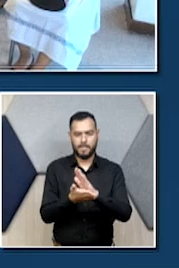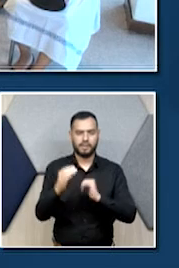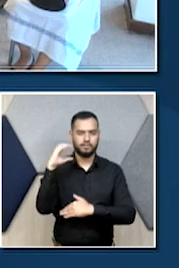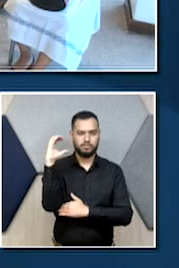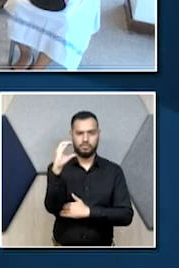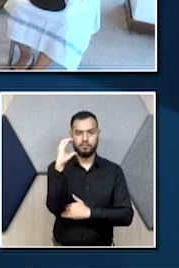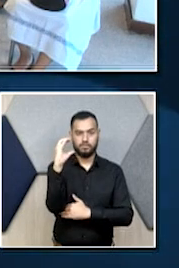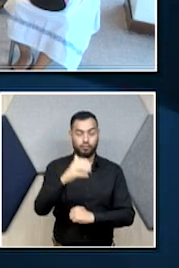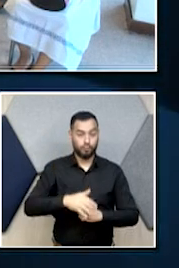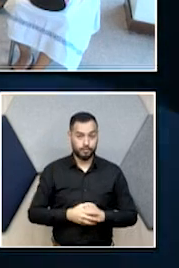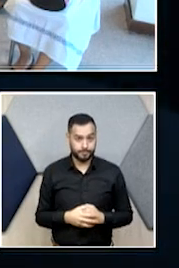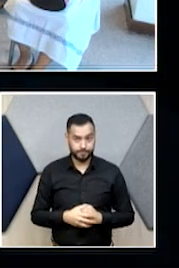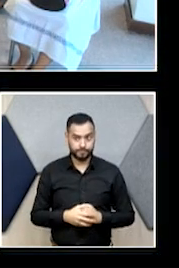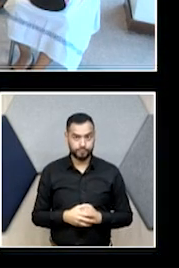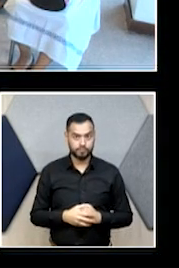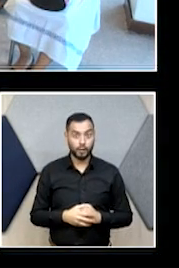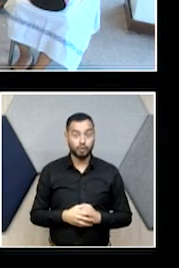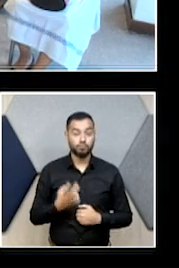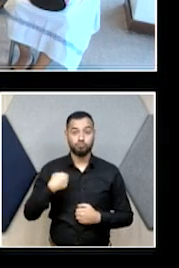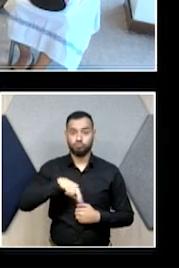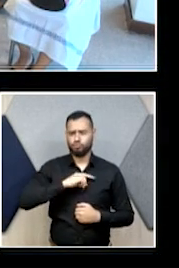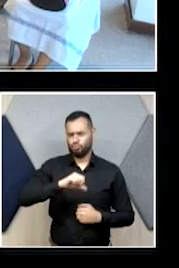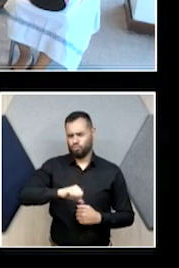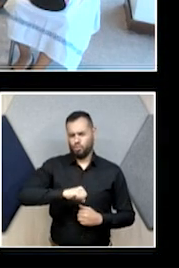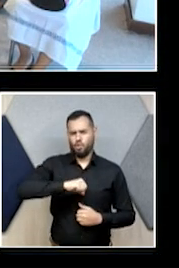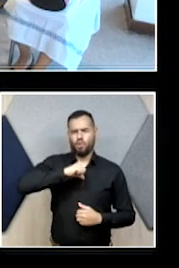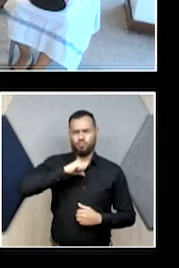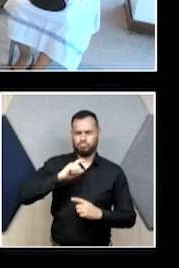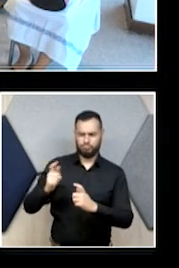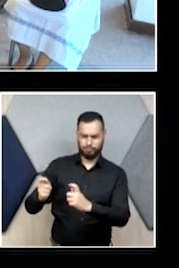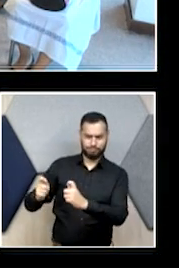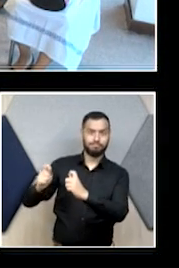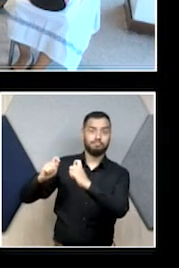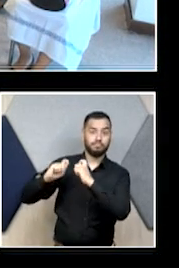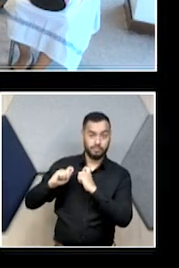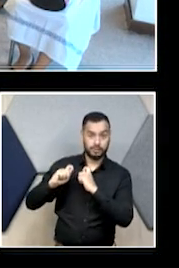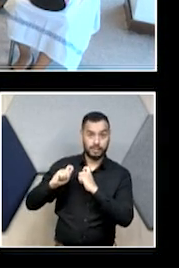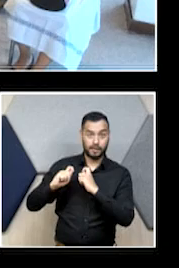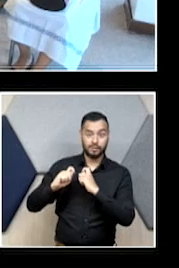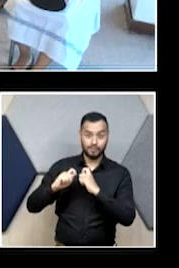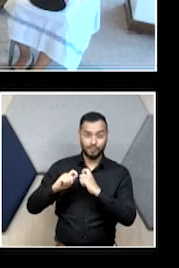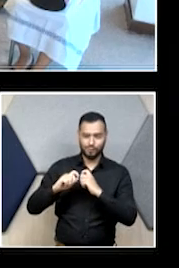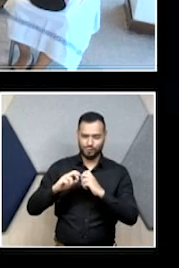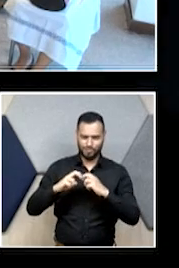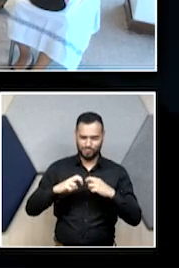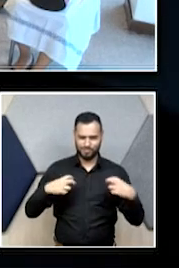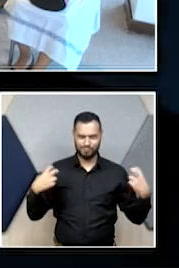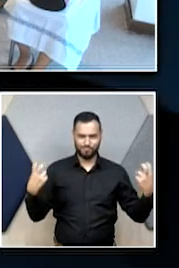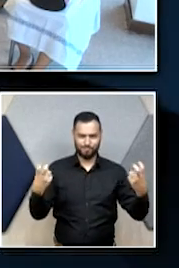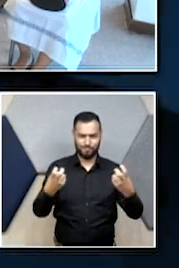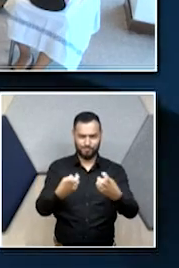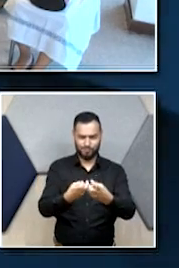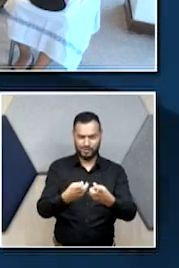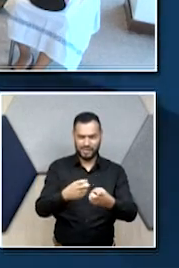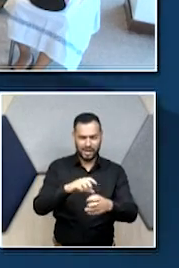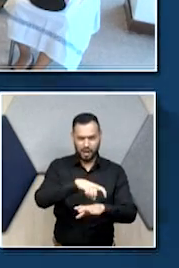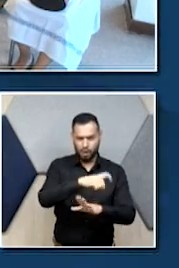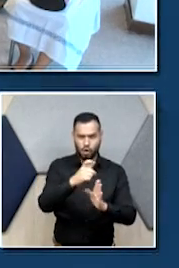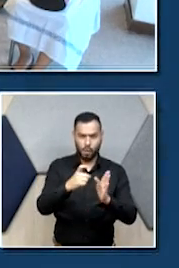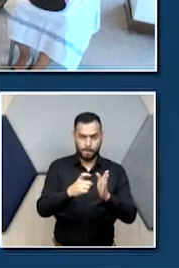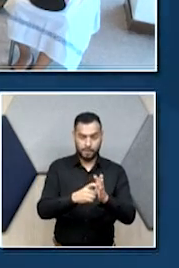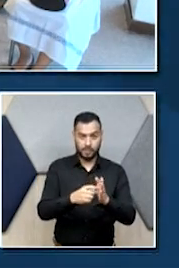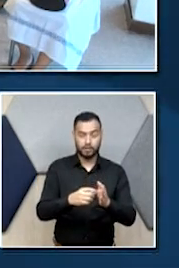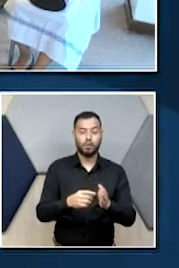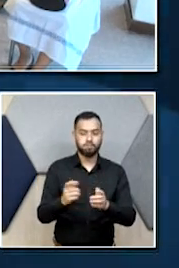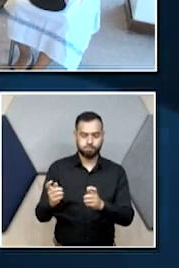Tuvimos el honor de recibir en la plenaria de la jurisdicción al presidente